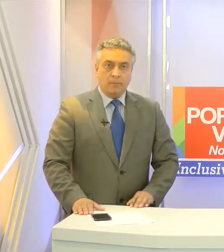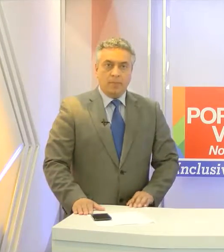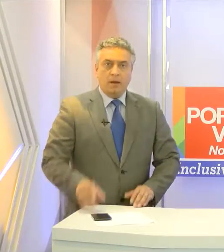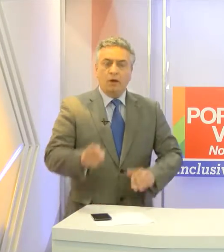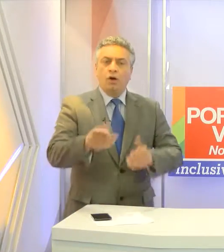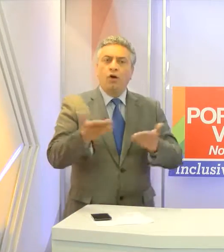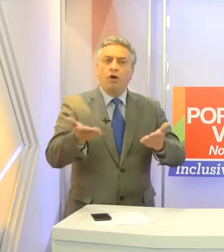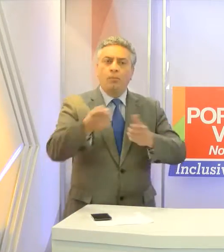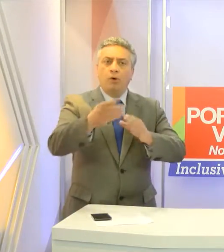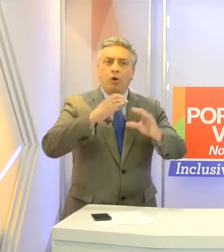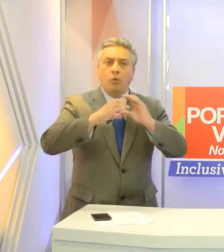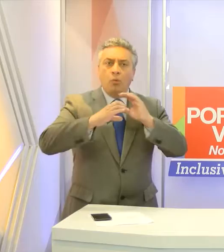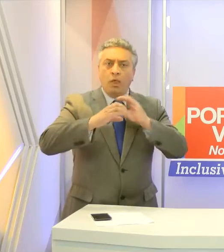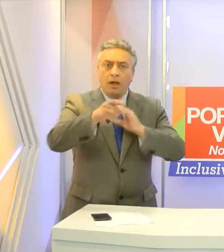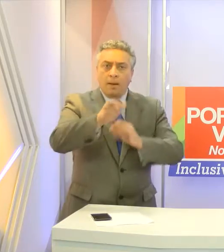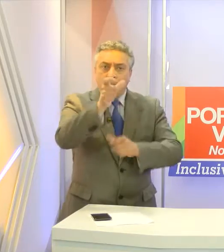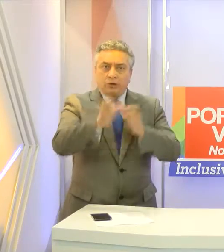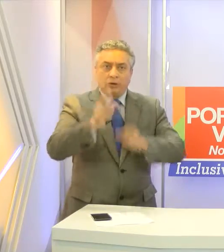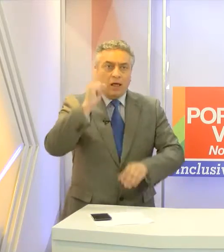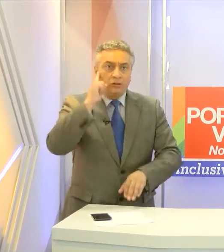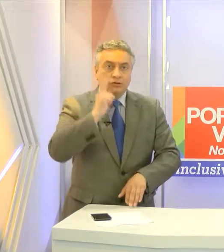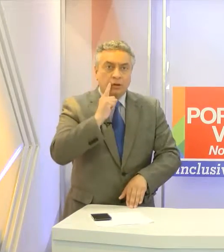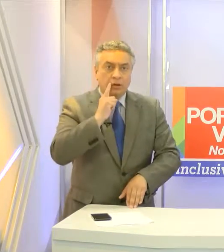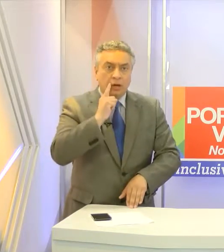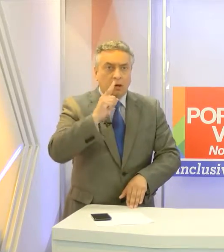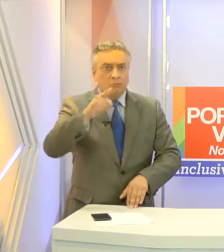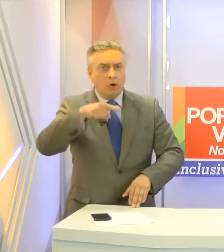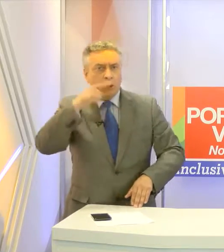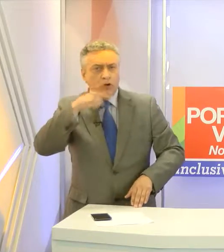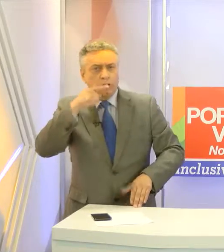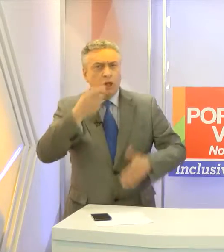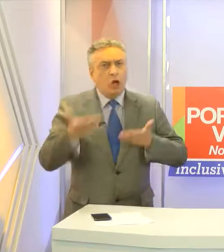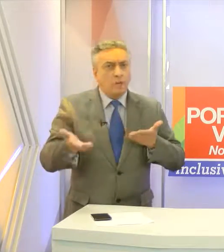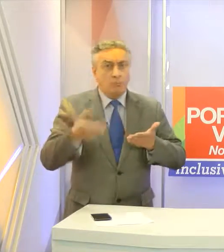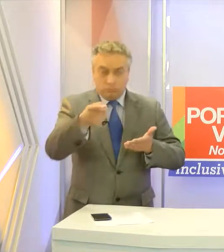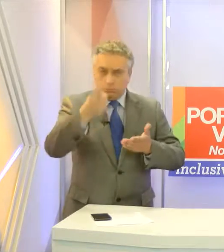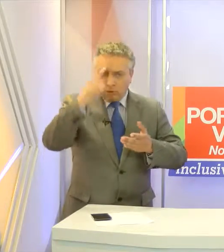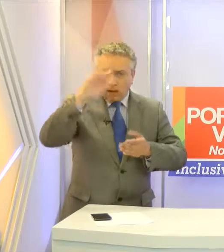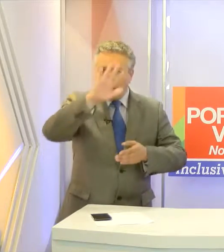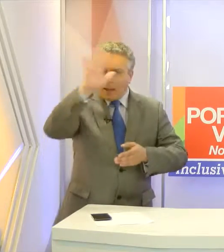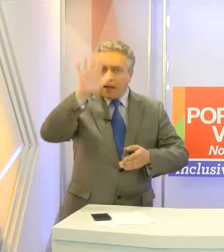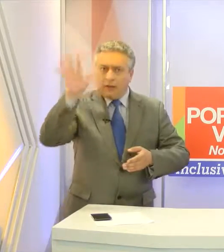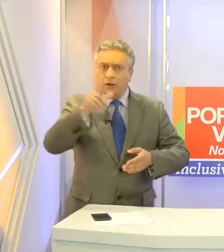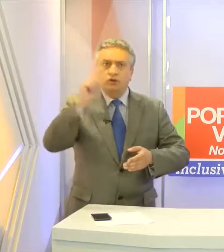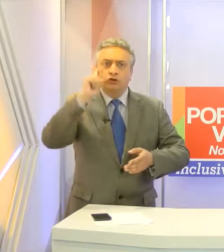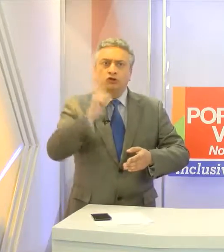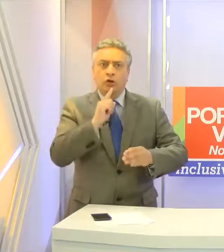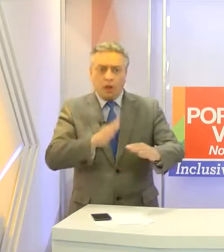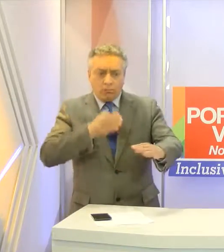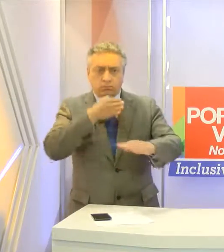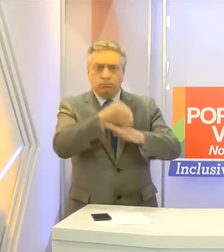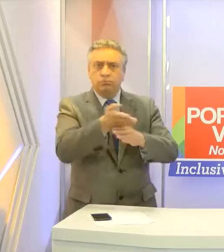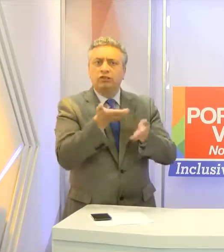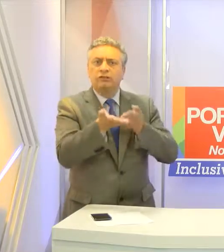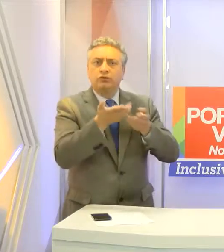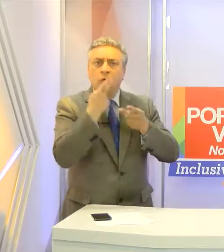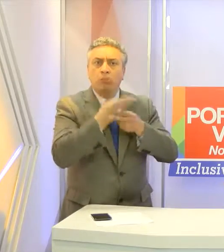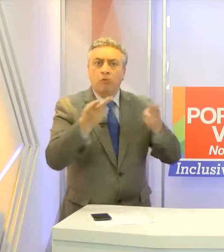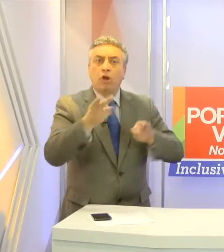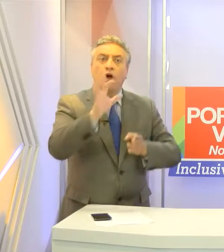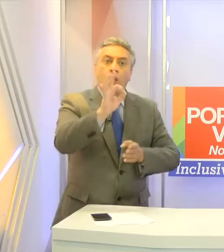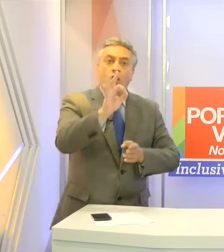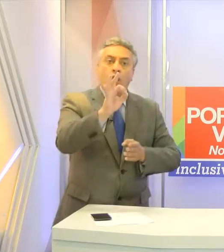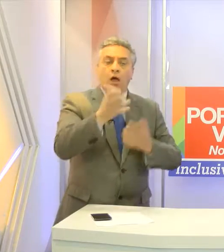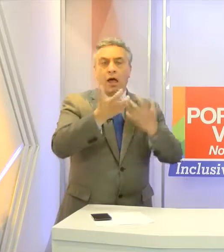¿Cómo se comunica una persona sorda con una oyente? Imagine a una persona sorda que acude a un servicio público o a una empresa como